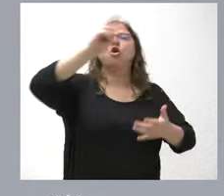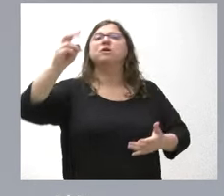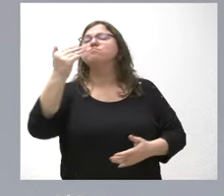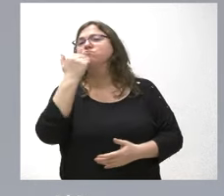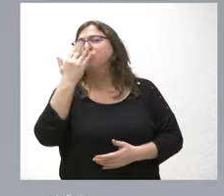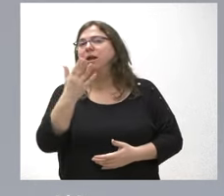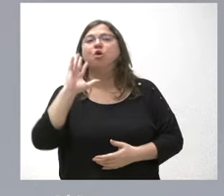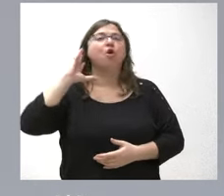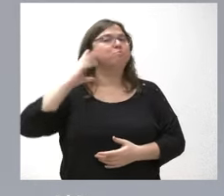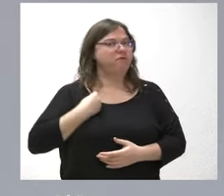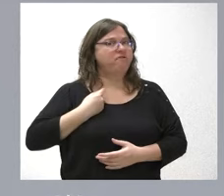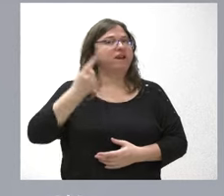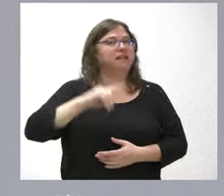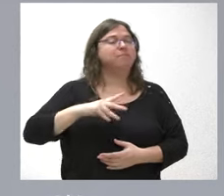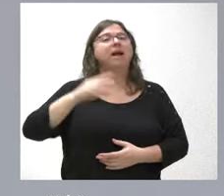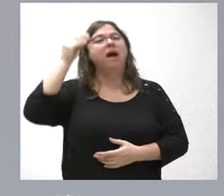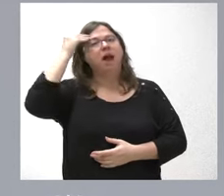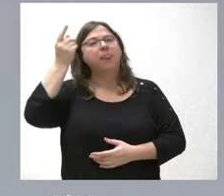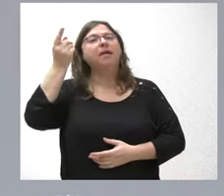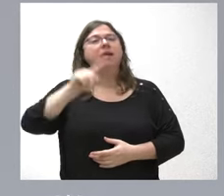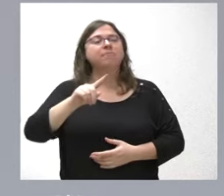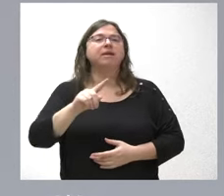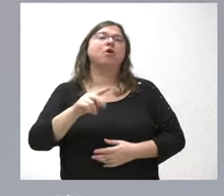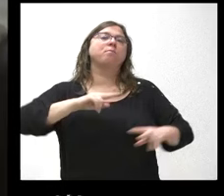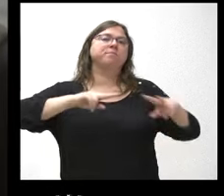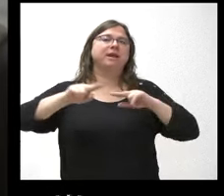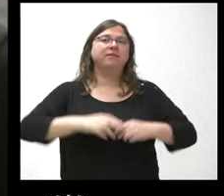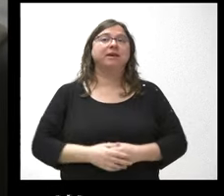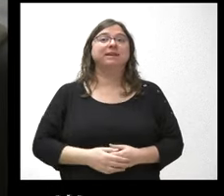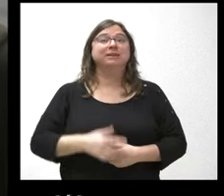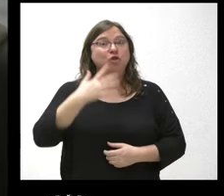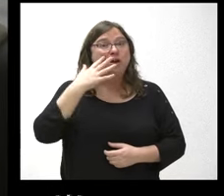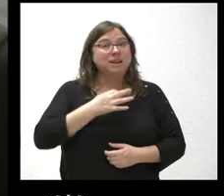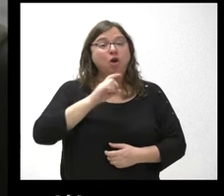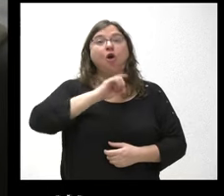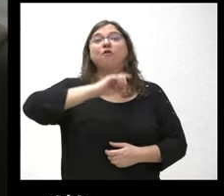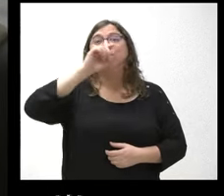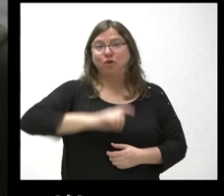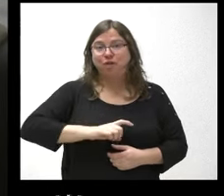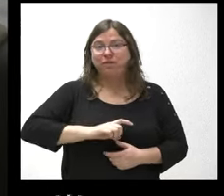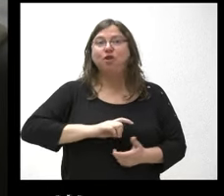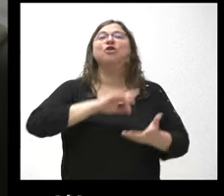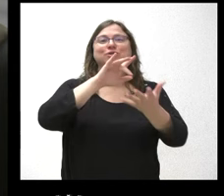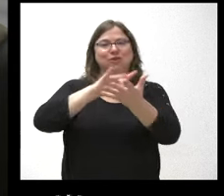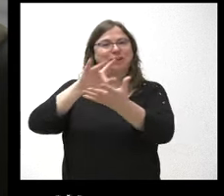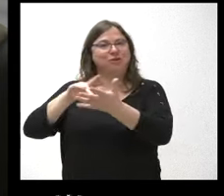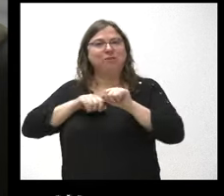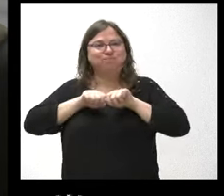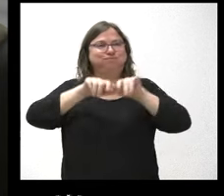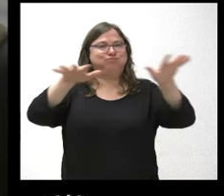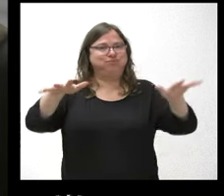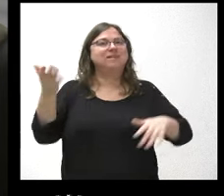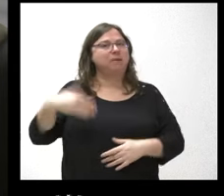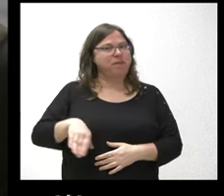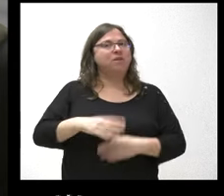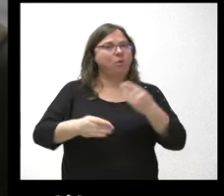son Ponferrada o Aranda y Miranda. Sí, pero creo recordar que la Fundación Villalar sí otros años también ha extendido esta programación fuera